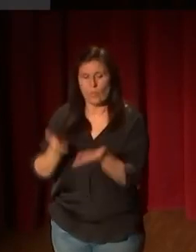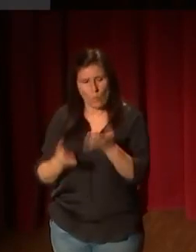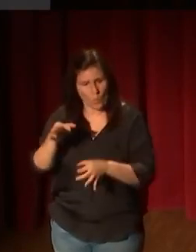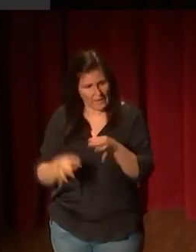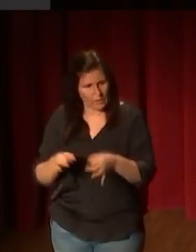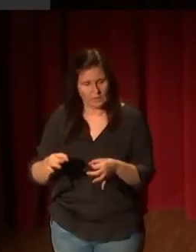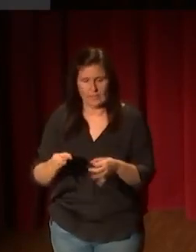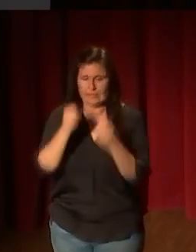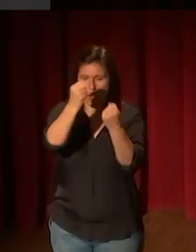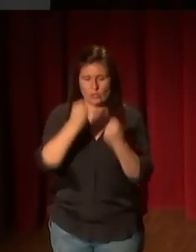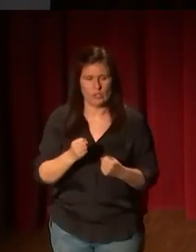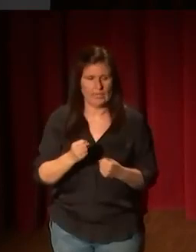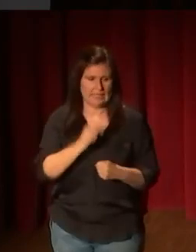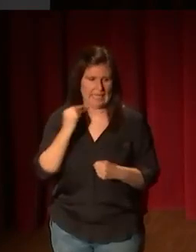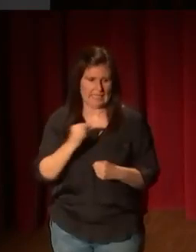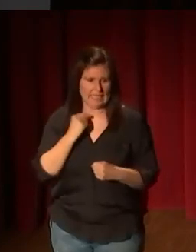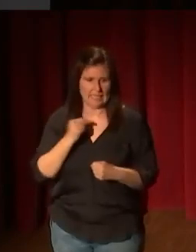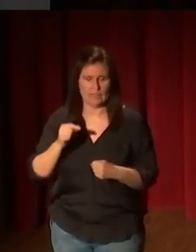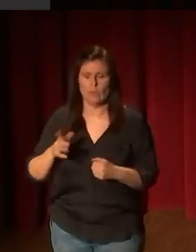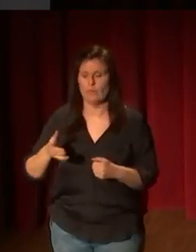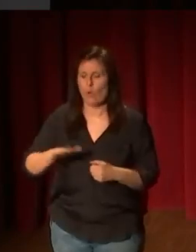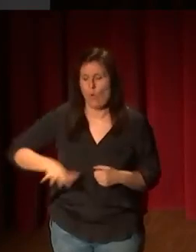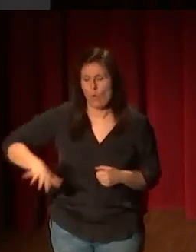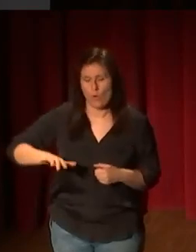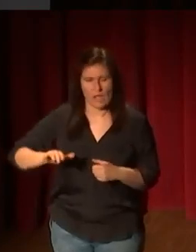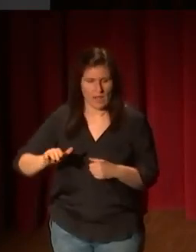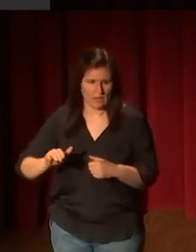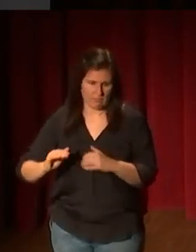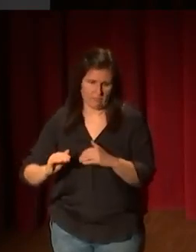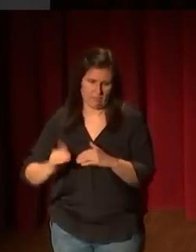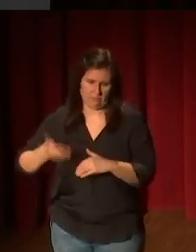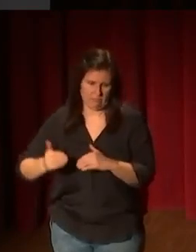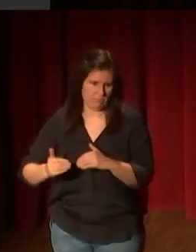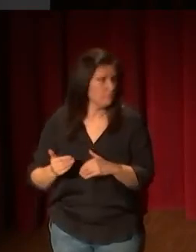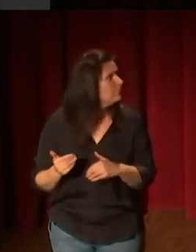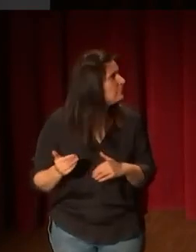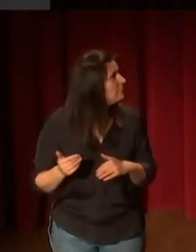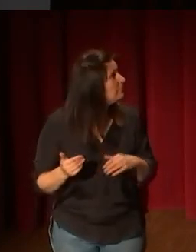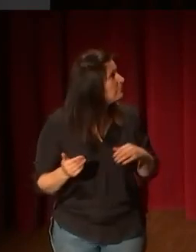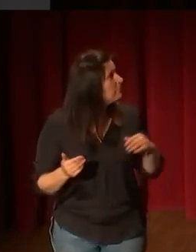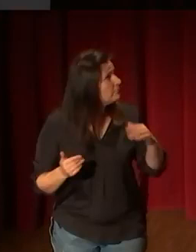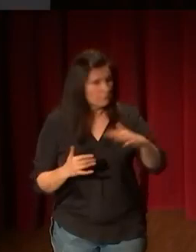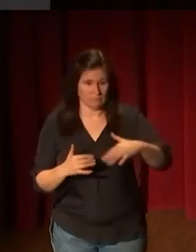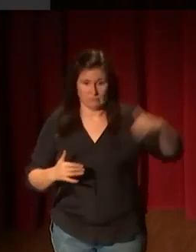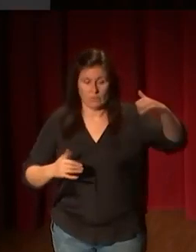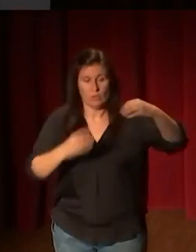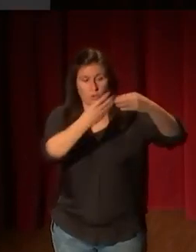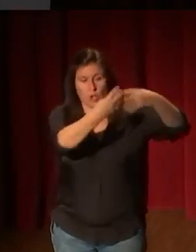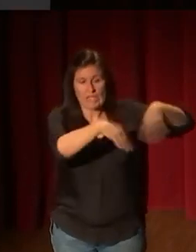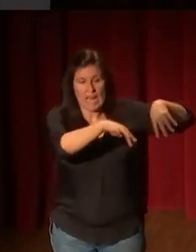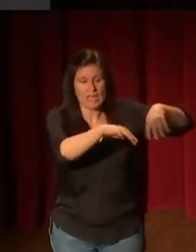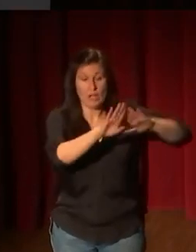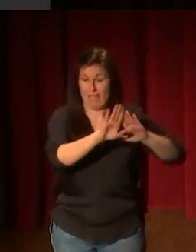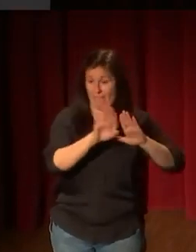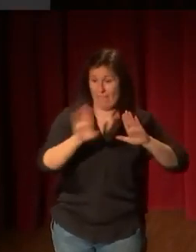que ocupaban un lugar preferente con un dosel y enfrente